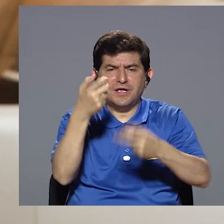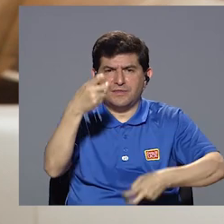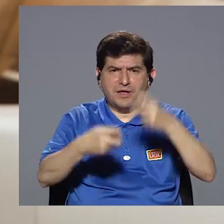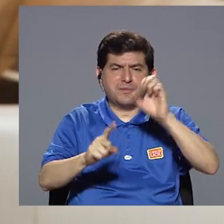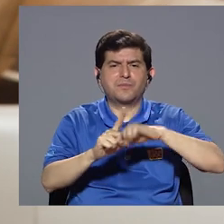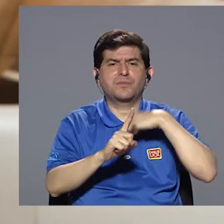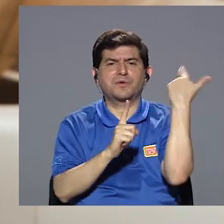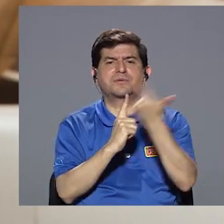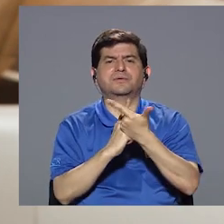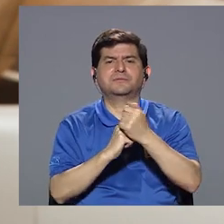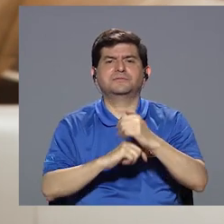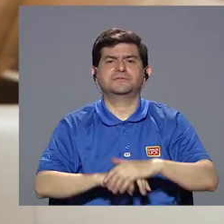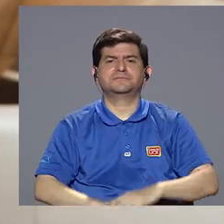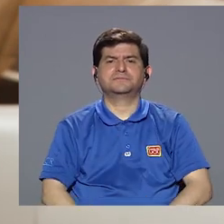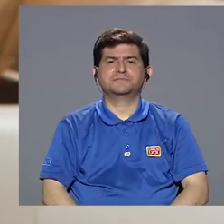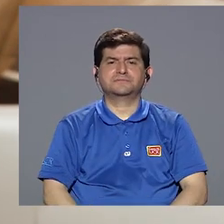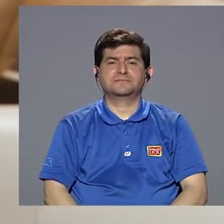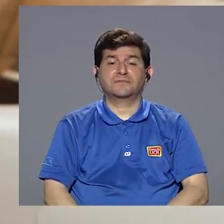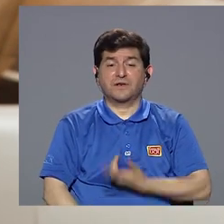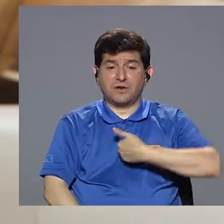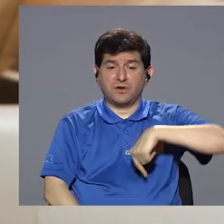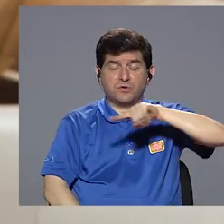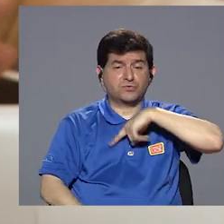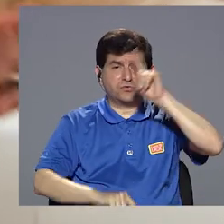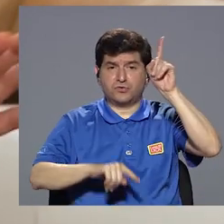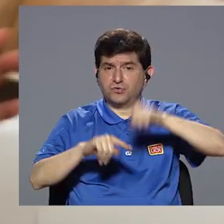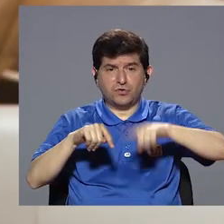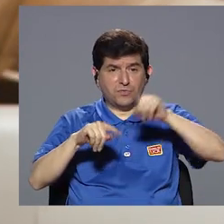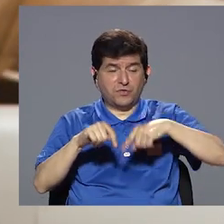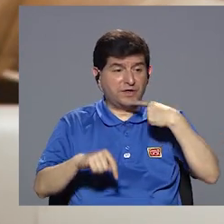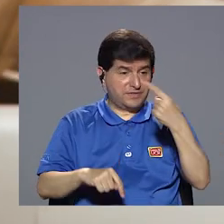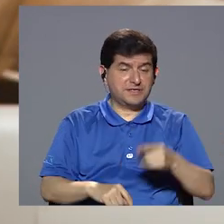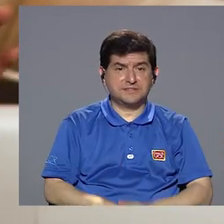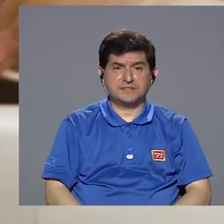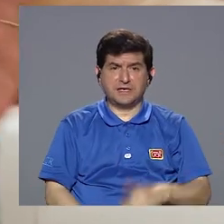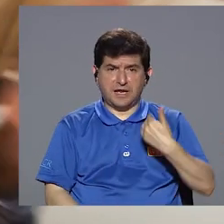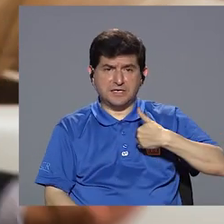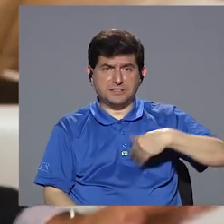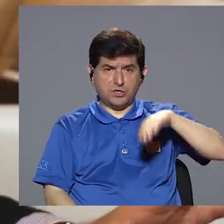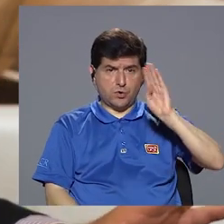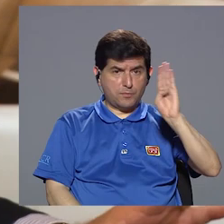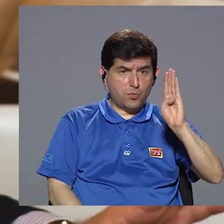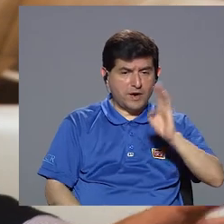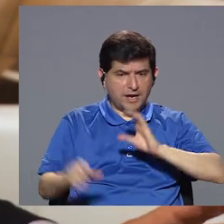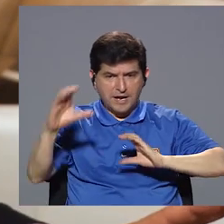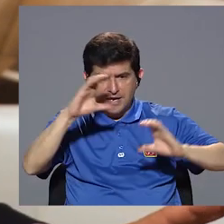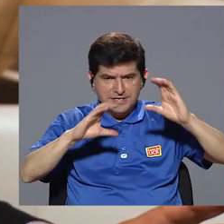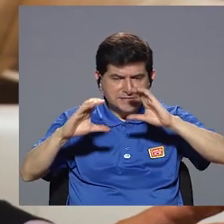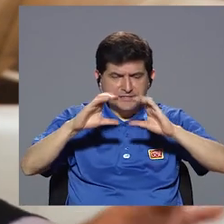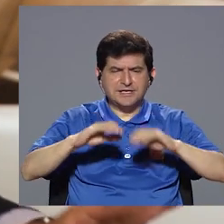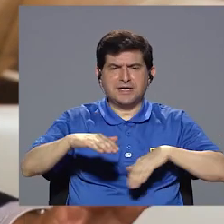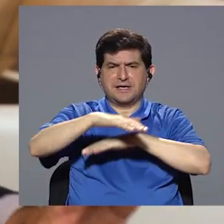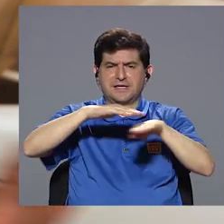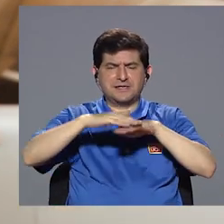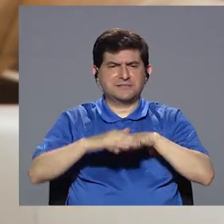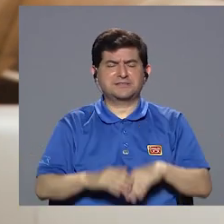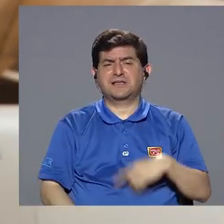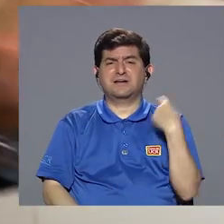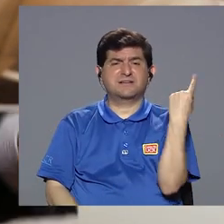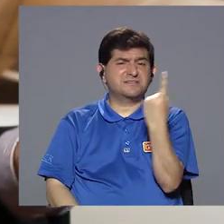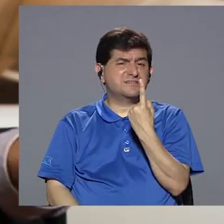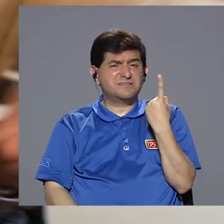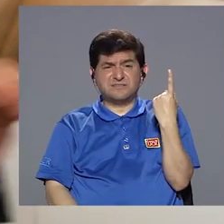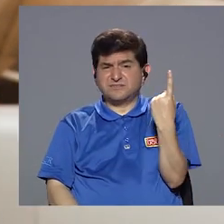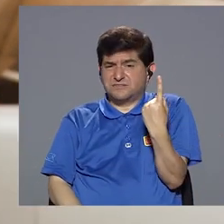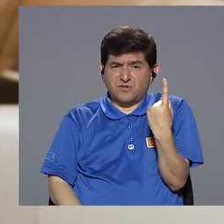problemas sociales porque no podemos dejar le decía a monje que la ciencia básica sea tan